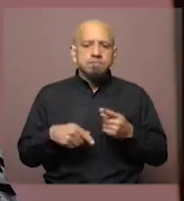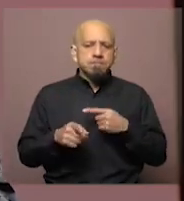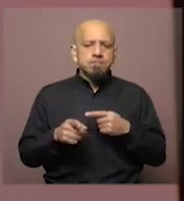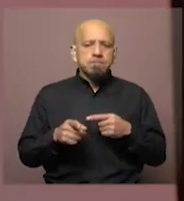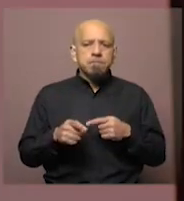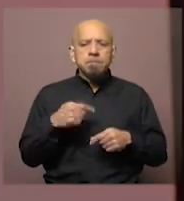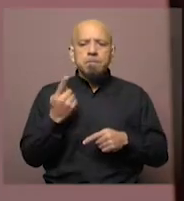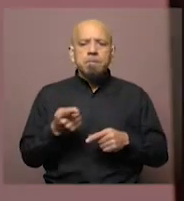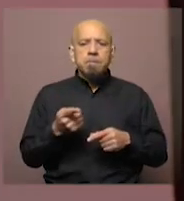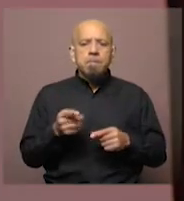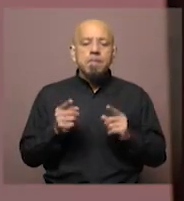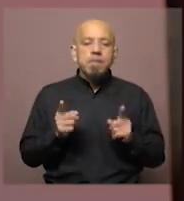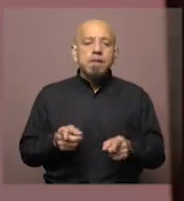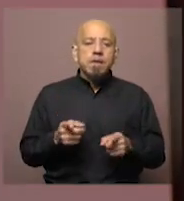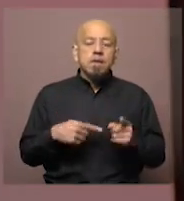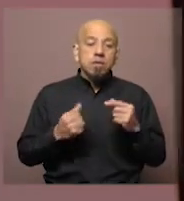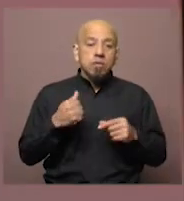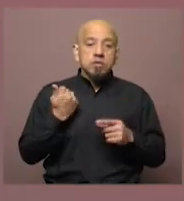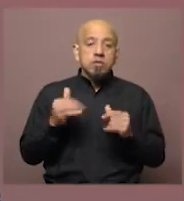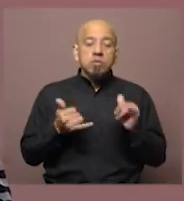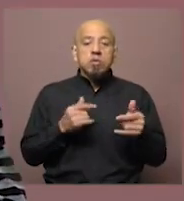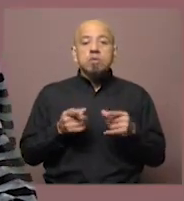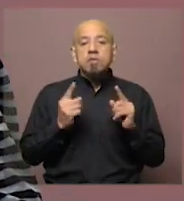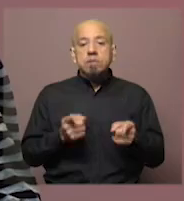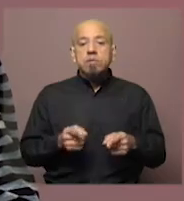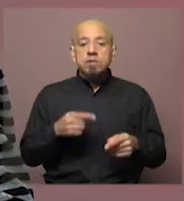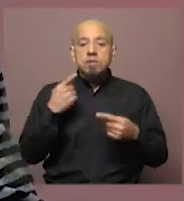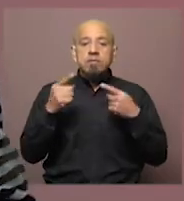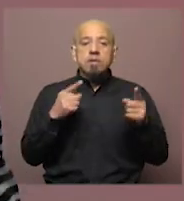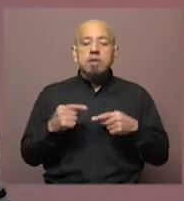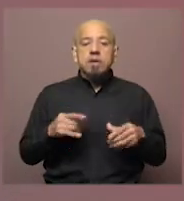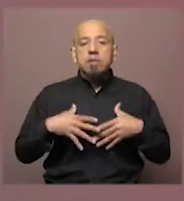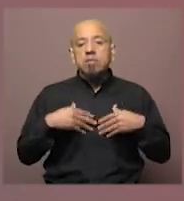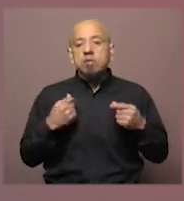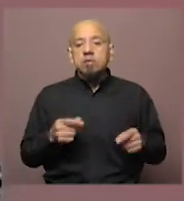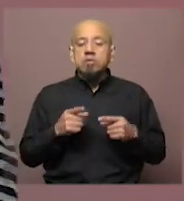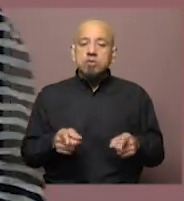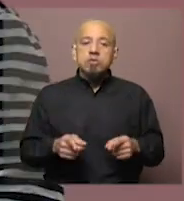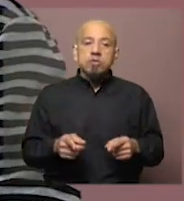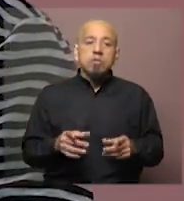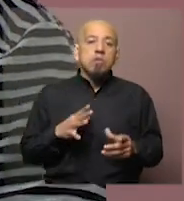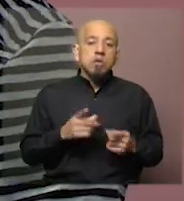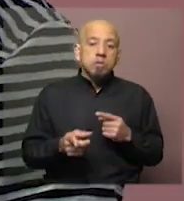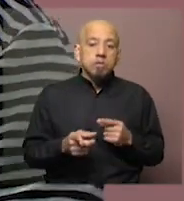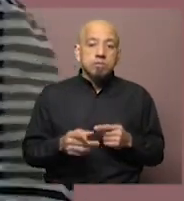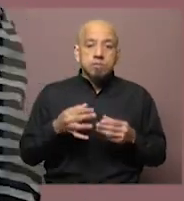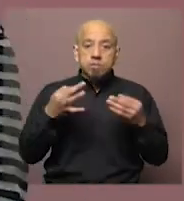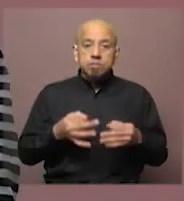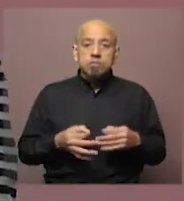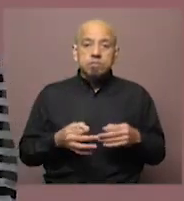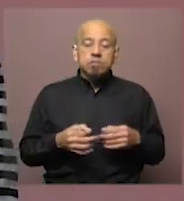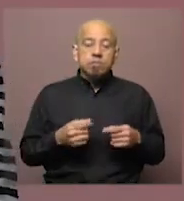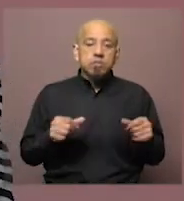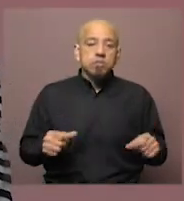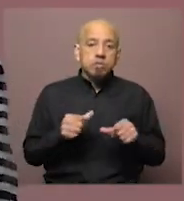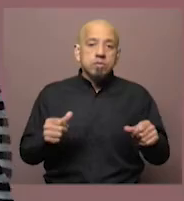con otro y disfrutar el juego. El juego además toca distintas emociones, no quiere decir que todo va a ser disfrute. Cuando hay una riña de verdad, ¿no? Cuando yo me la juego